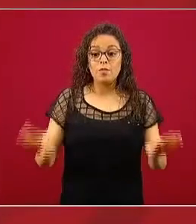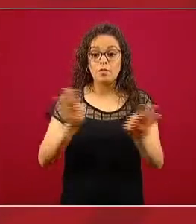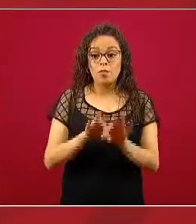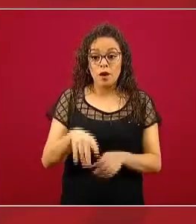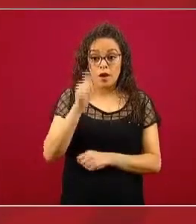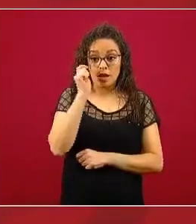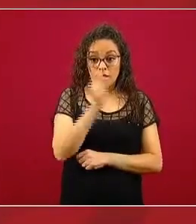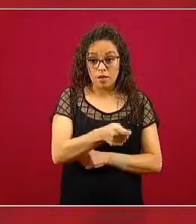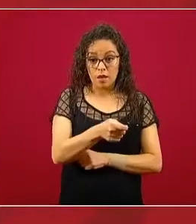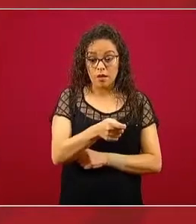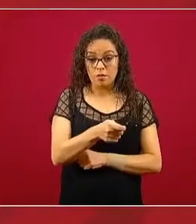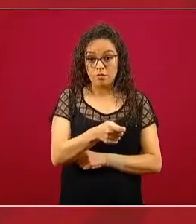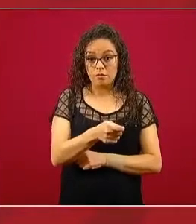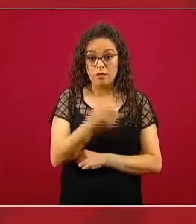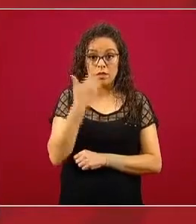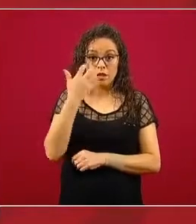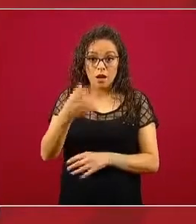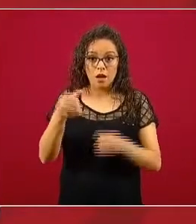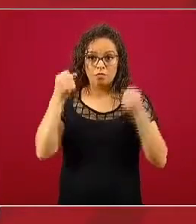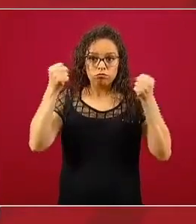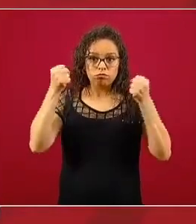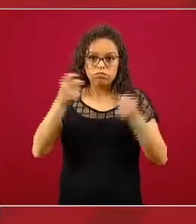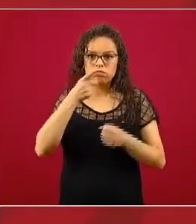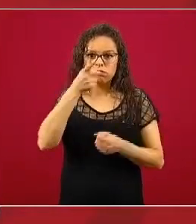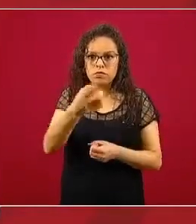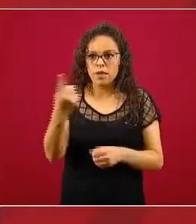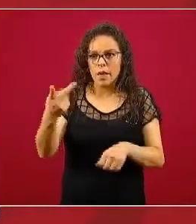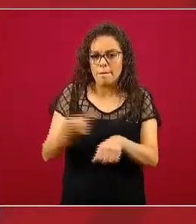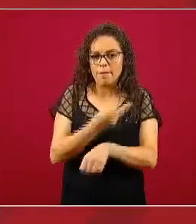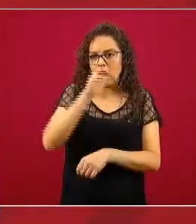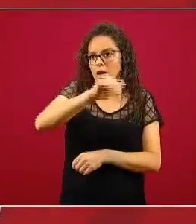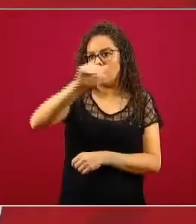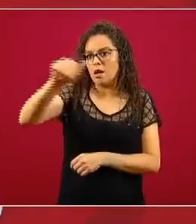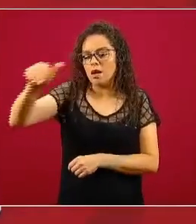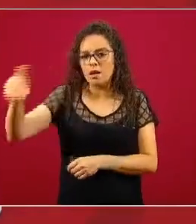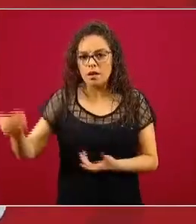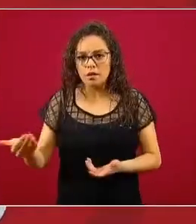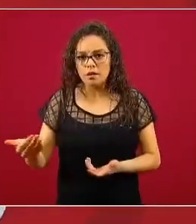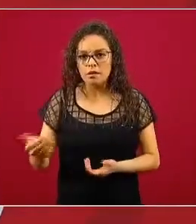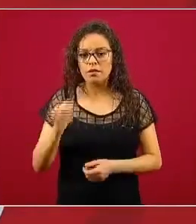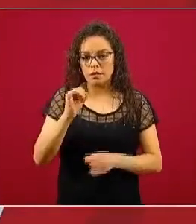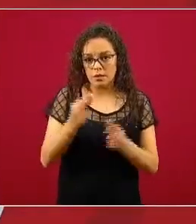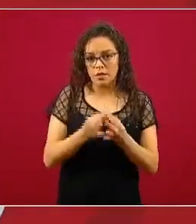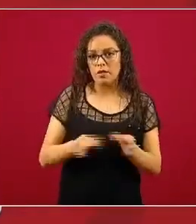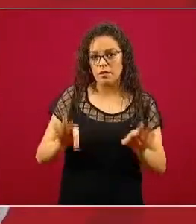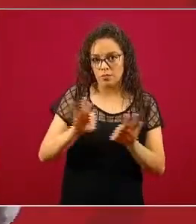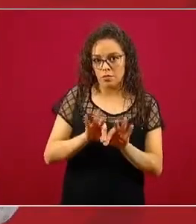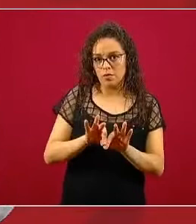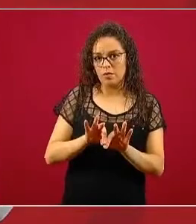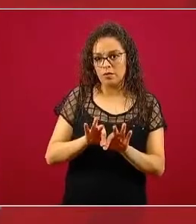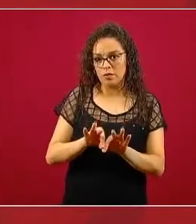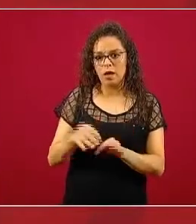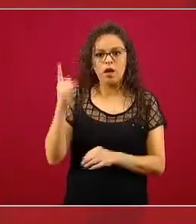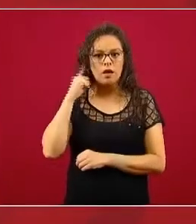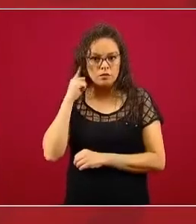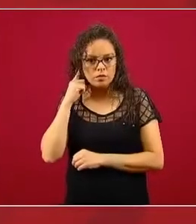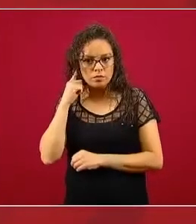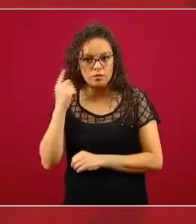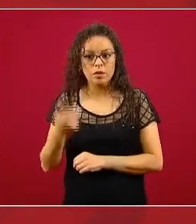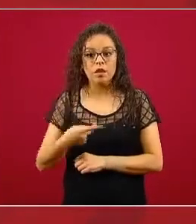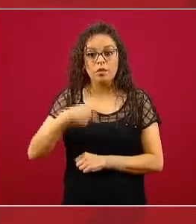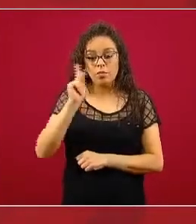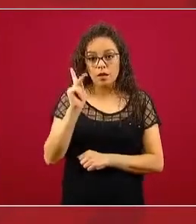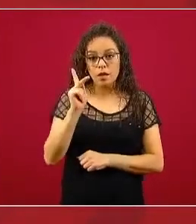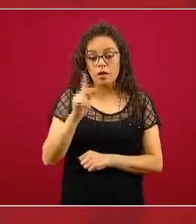manifieste en todo su derecho, lo cual es siempre muy respetable y muy importante escucharle, pero es muy útil cuando se manifiesta y da información